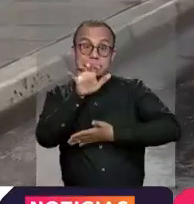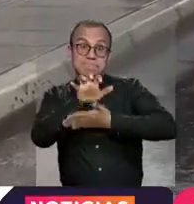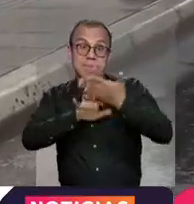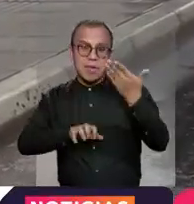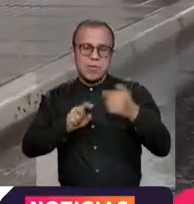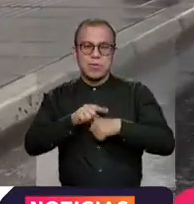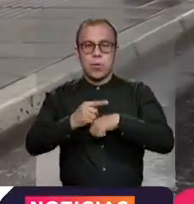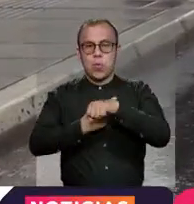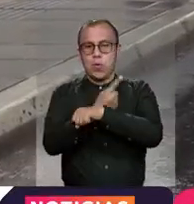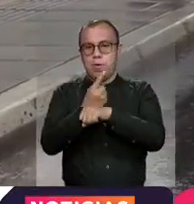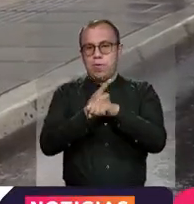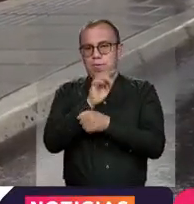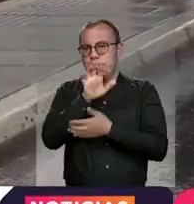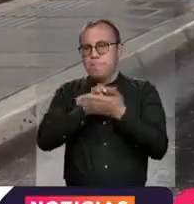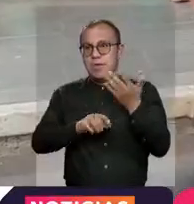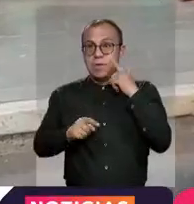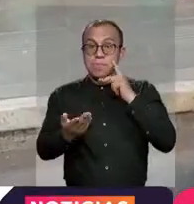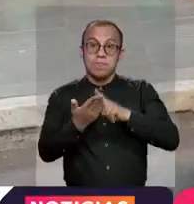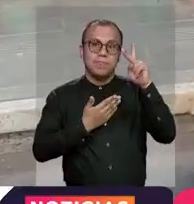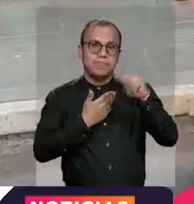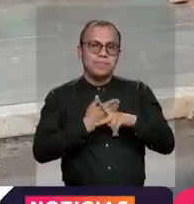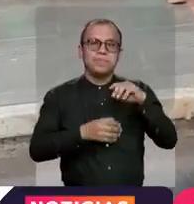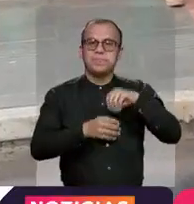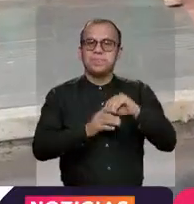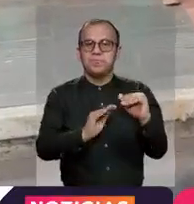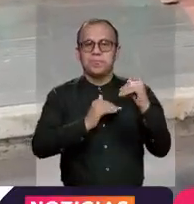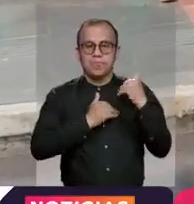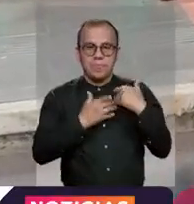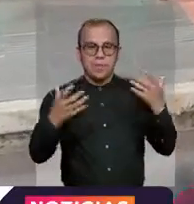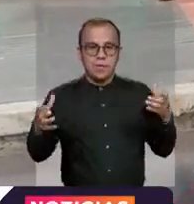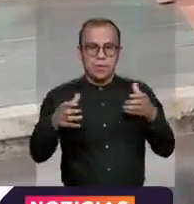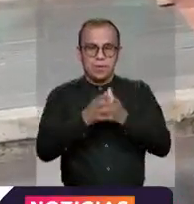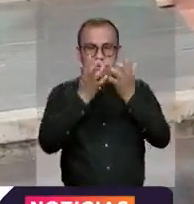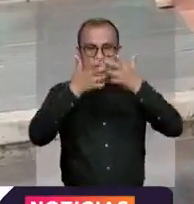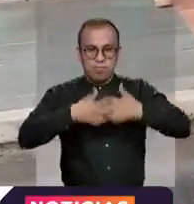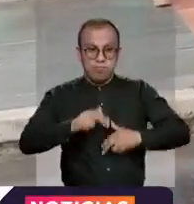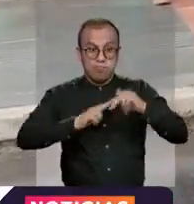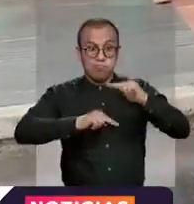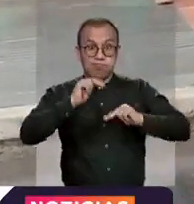ciudadanos en más de una hora y es parte de un proyecto denominado Pequeñas Obras, Grandes Beneficios.